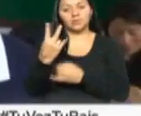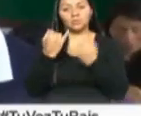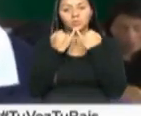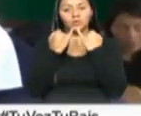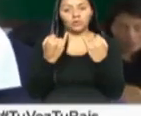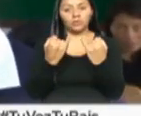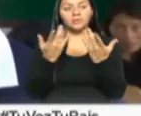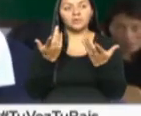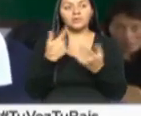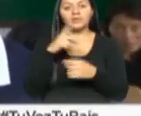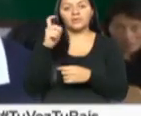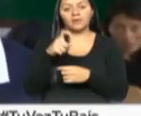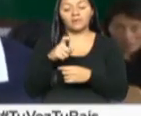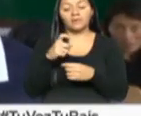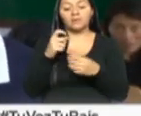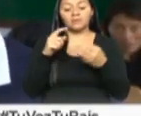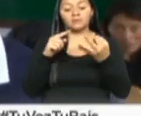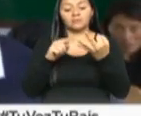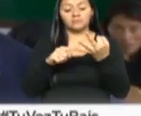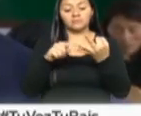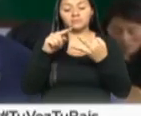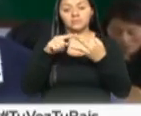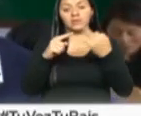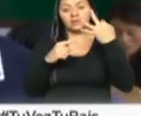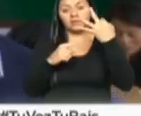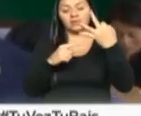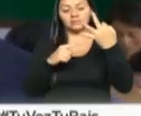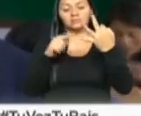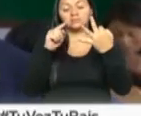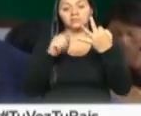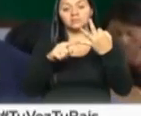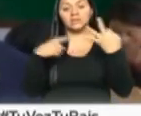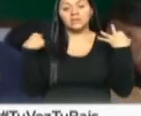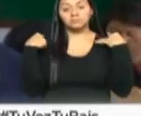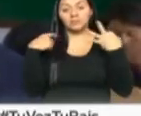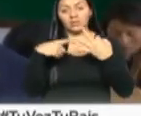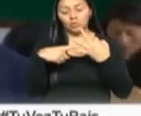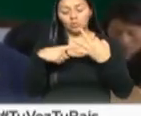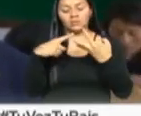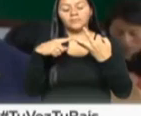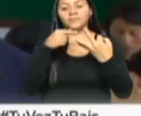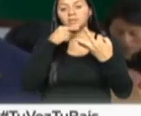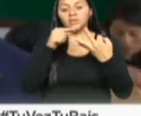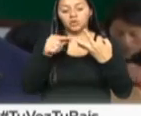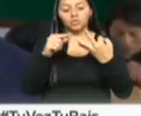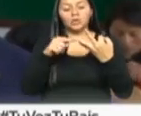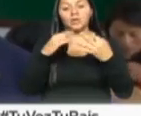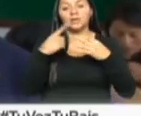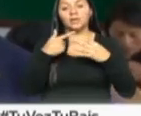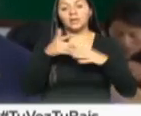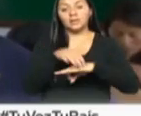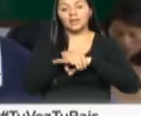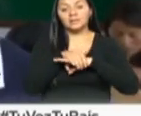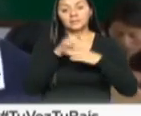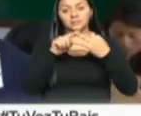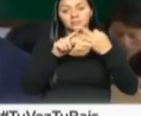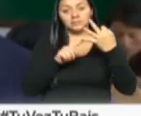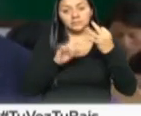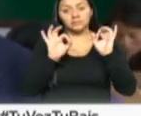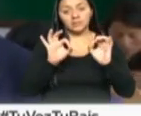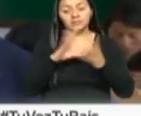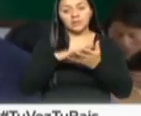tenemos que saber tres idiomas, que es el español, quichua y el inglés, porque conocemos la historia de nuestros antepasados, porque somos